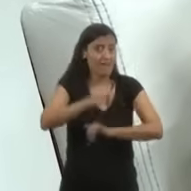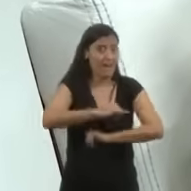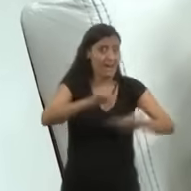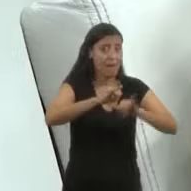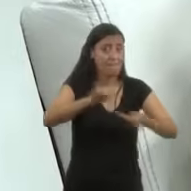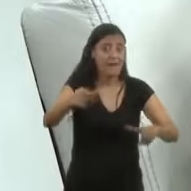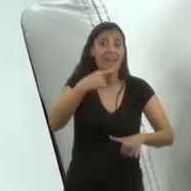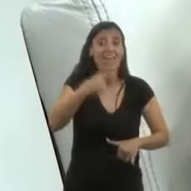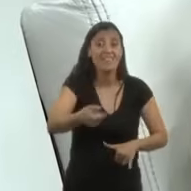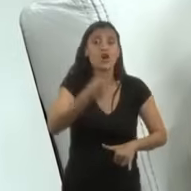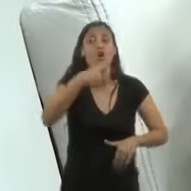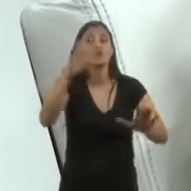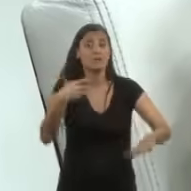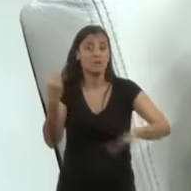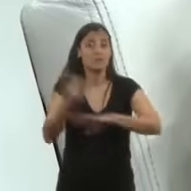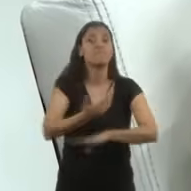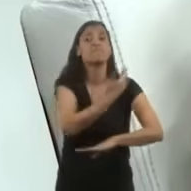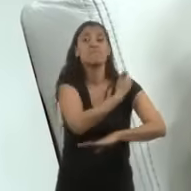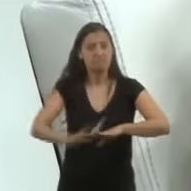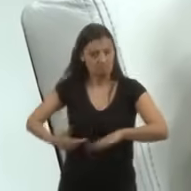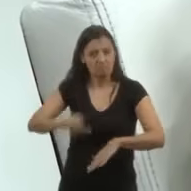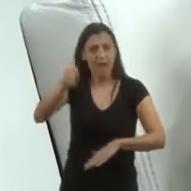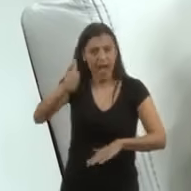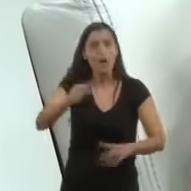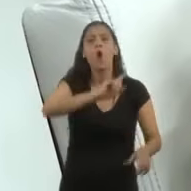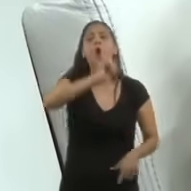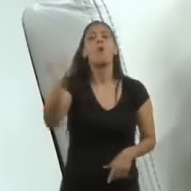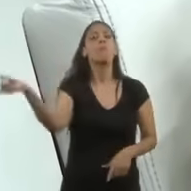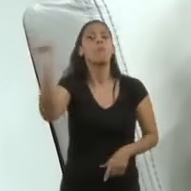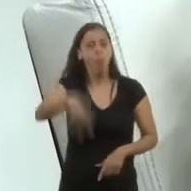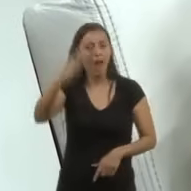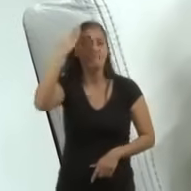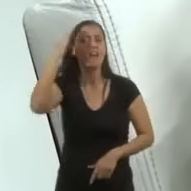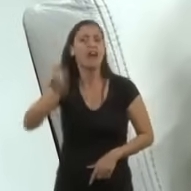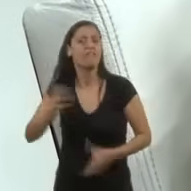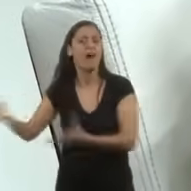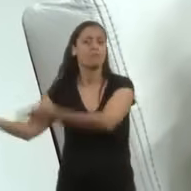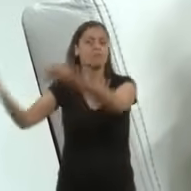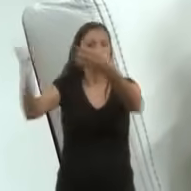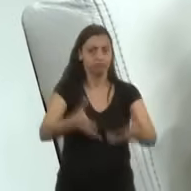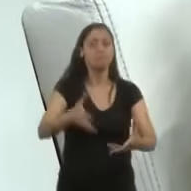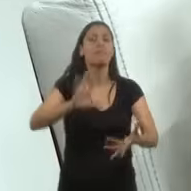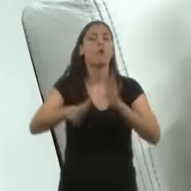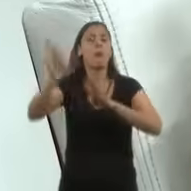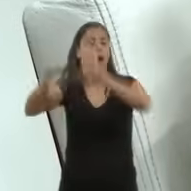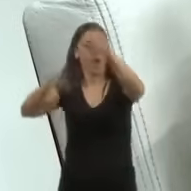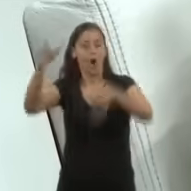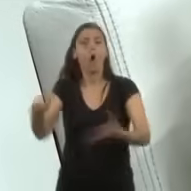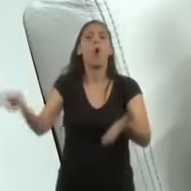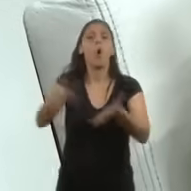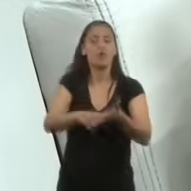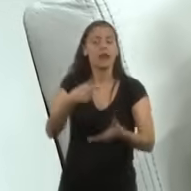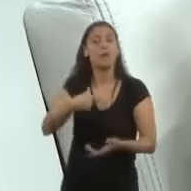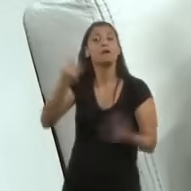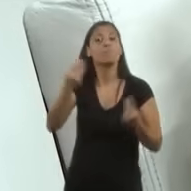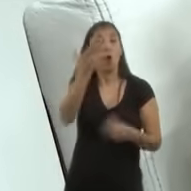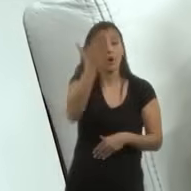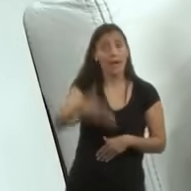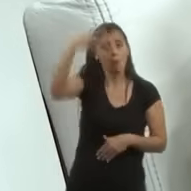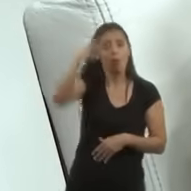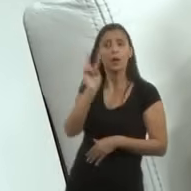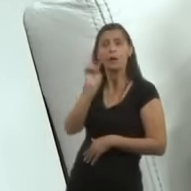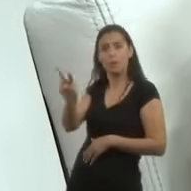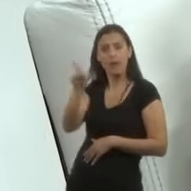presidente iban a volver esos 500 gendarmes a la ciudad porque ella vio que realmente era un apoyo necesario a la